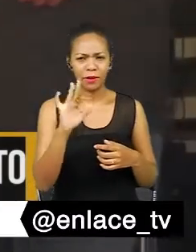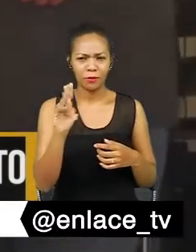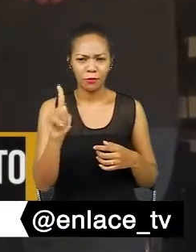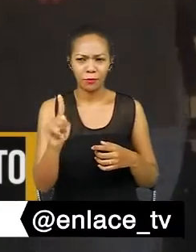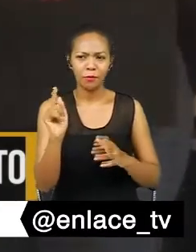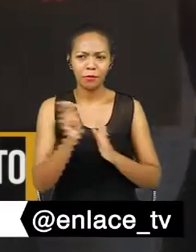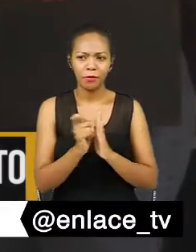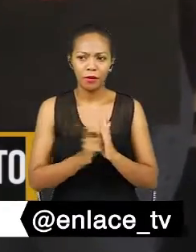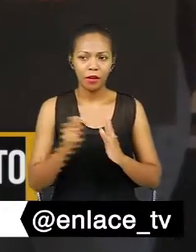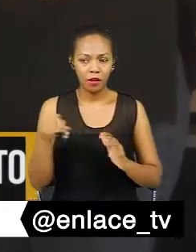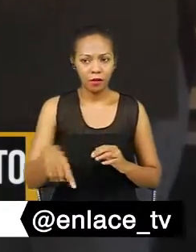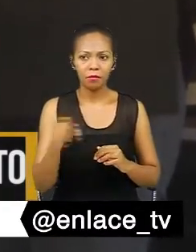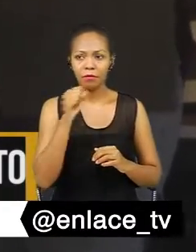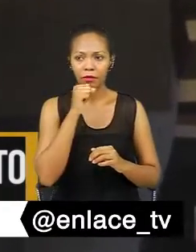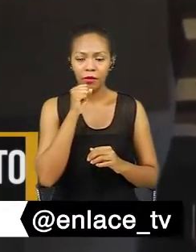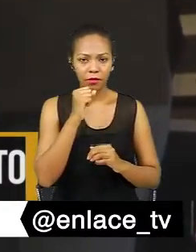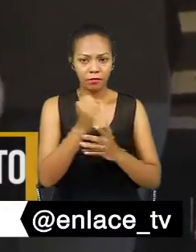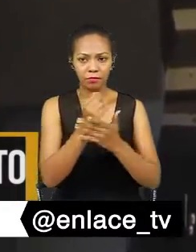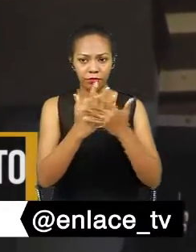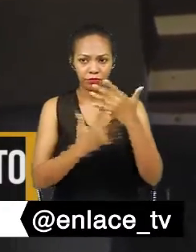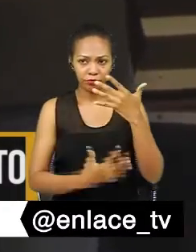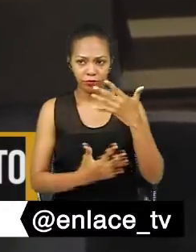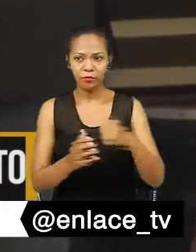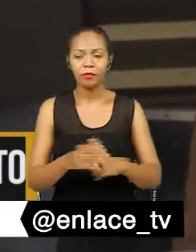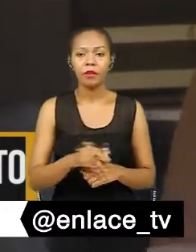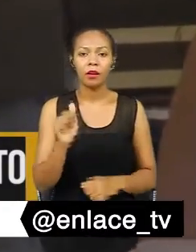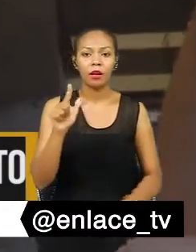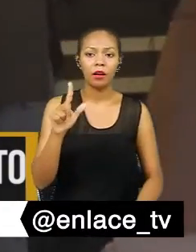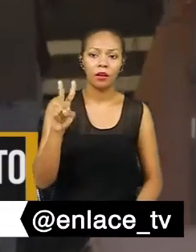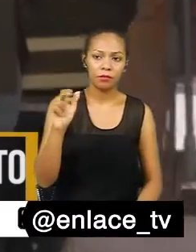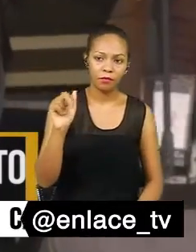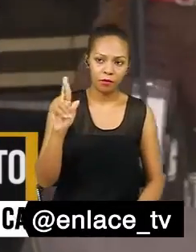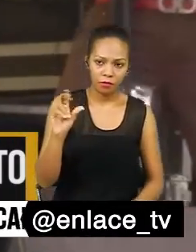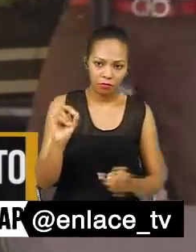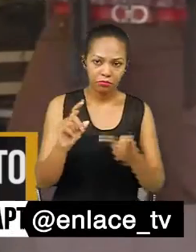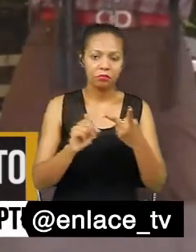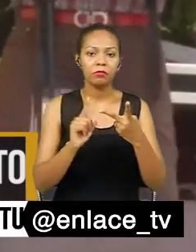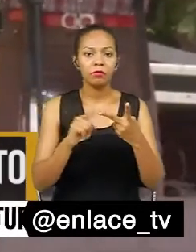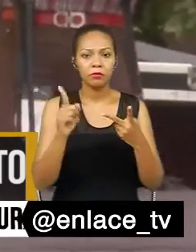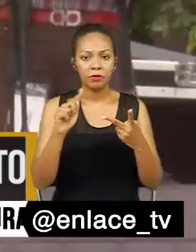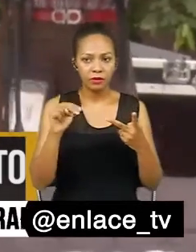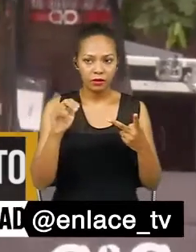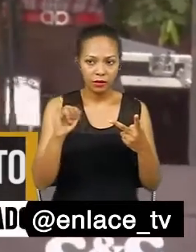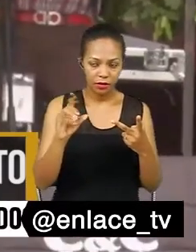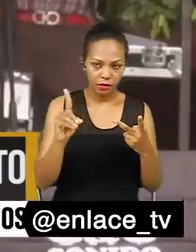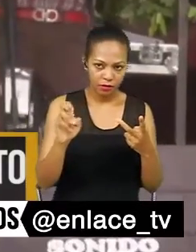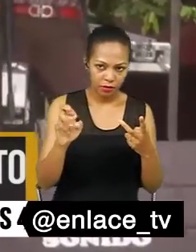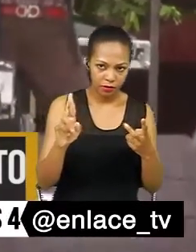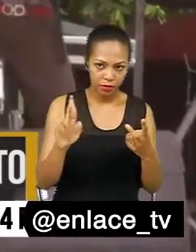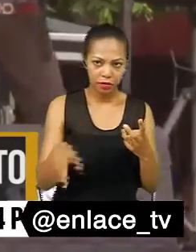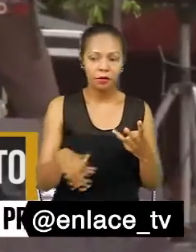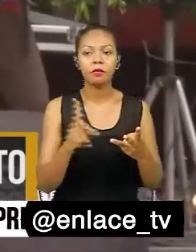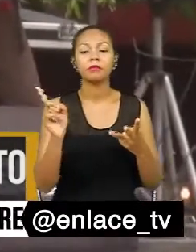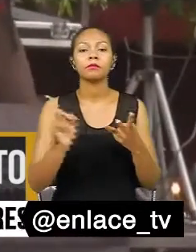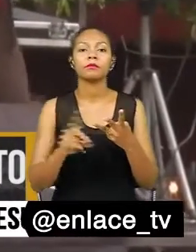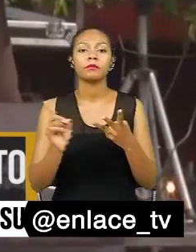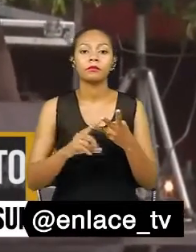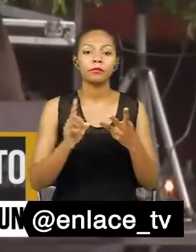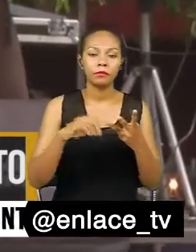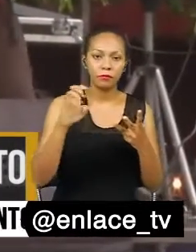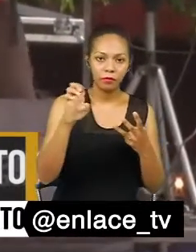Bermeja, Álvaro Avellaneda, Soy Hijo del Sol, Un Paseo, Sneider Pinto Flores, Un Merengue, Así las hizo Diosito,